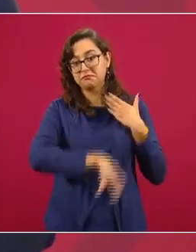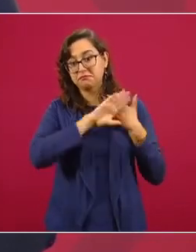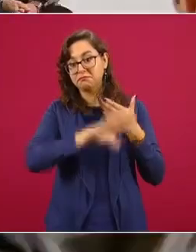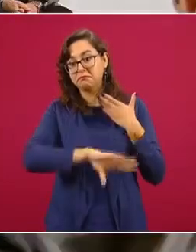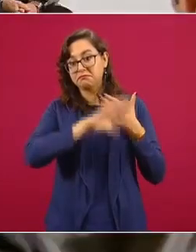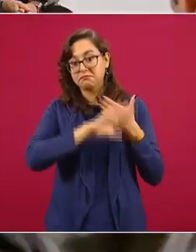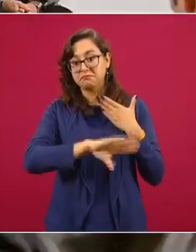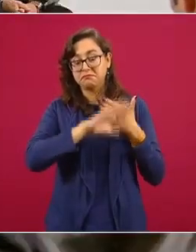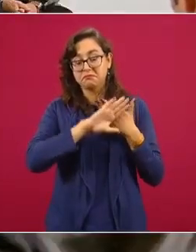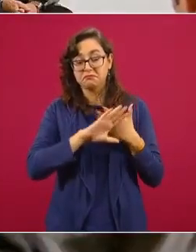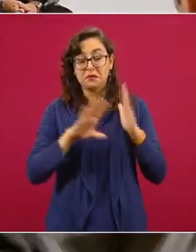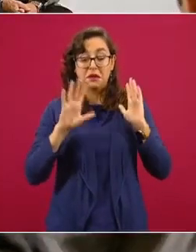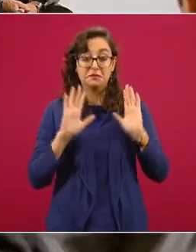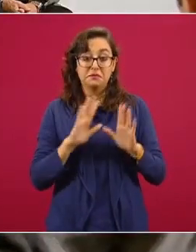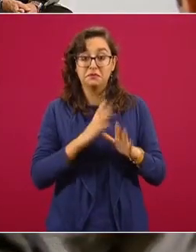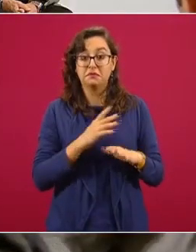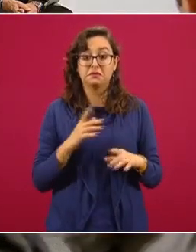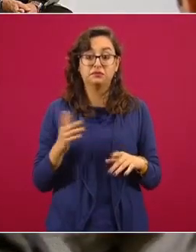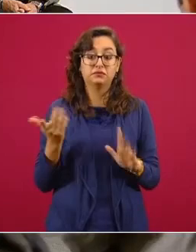también no hay